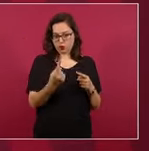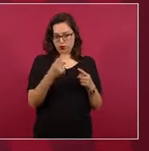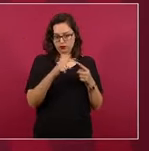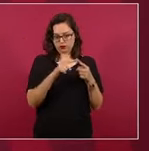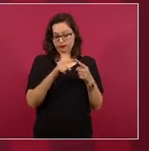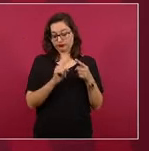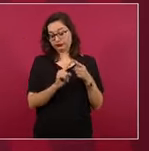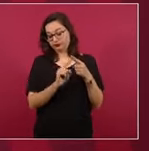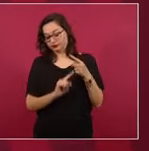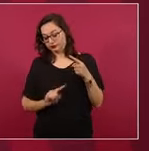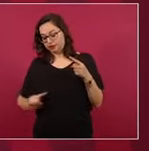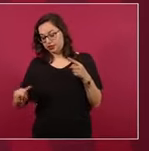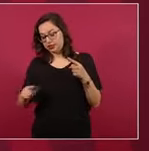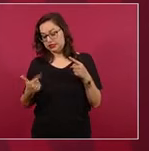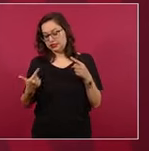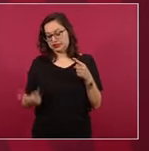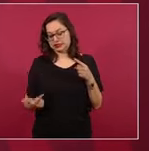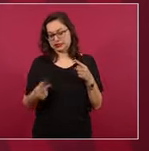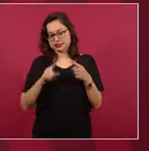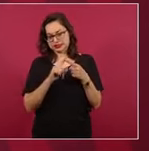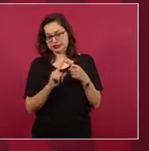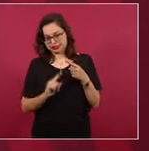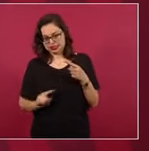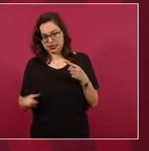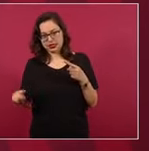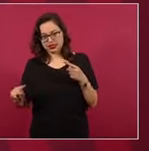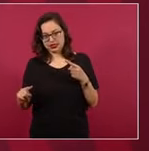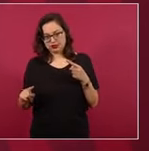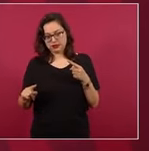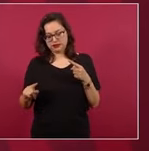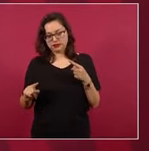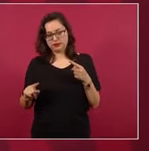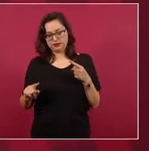7, de Escárcega hasta